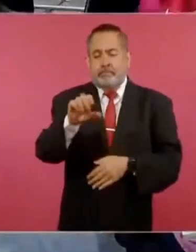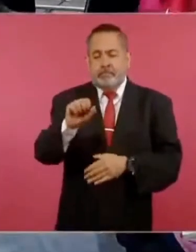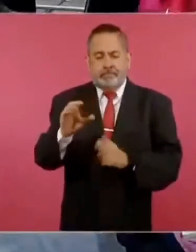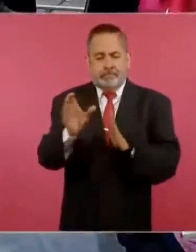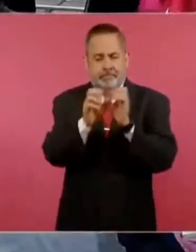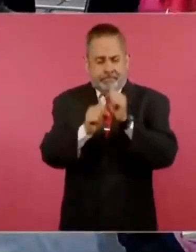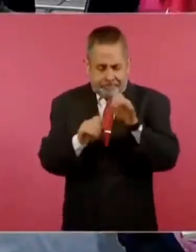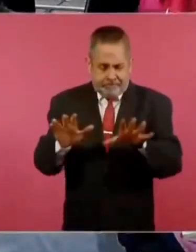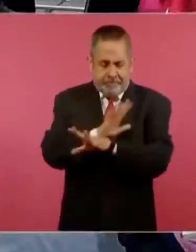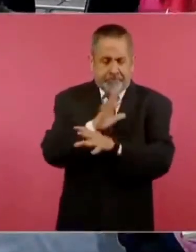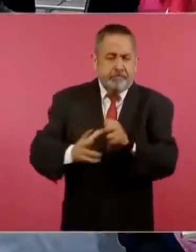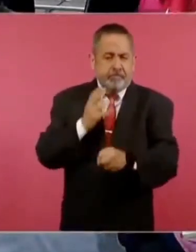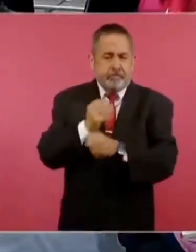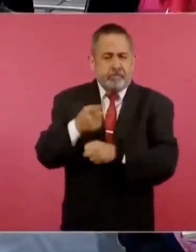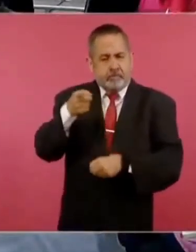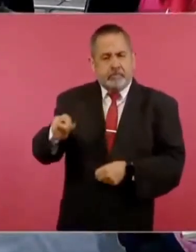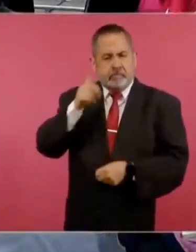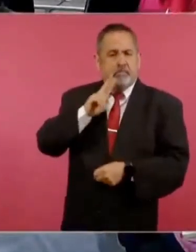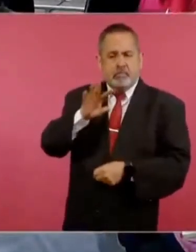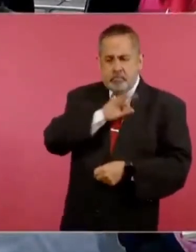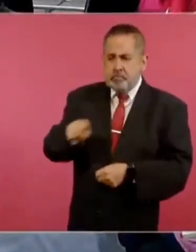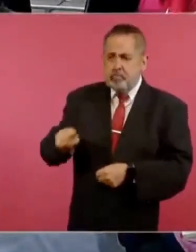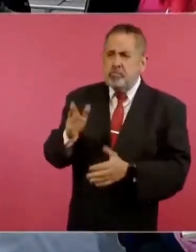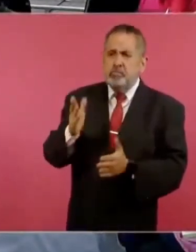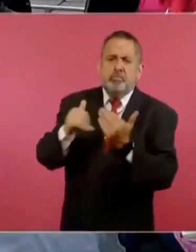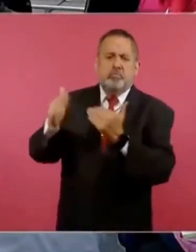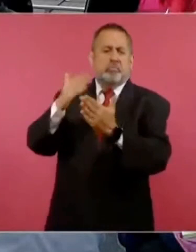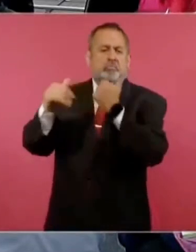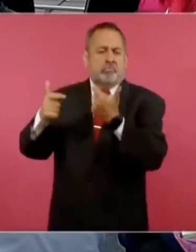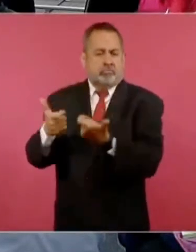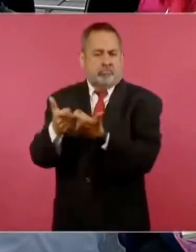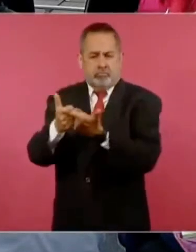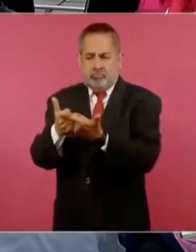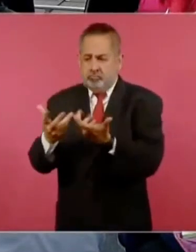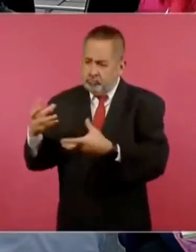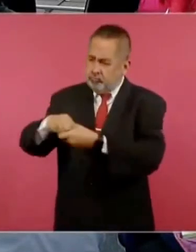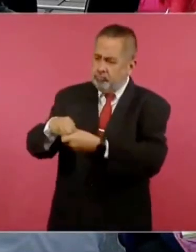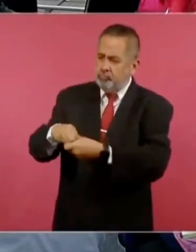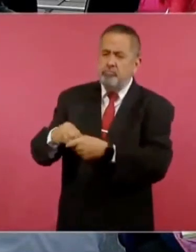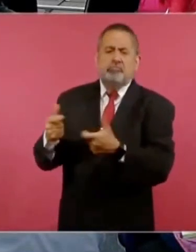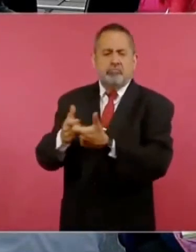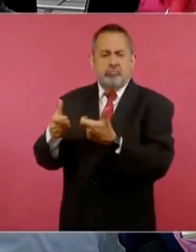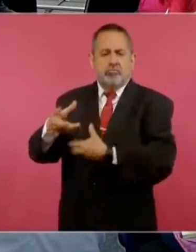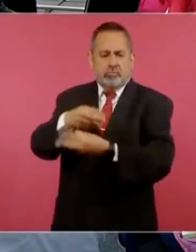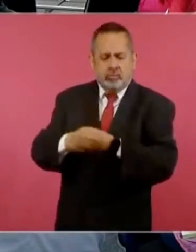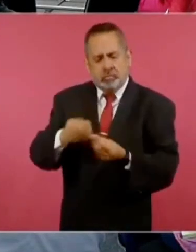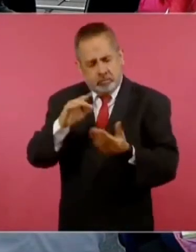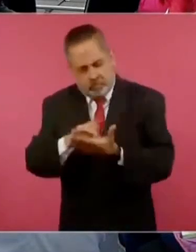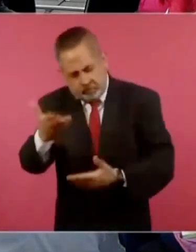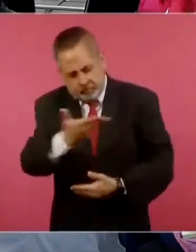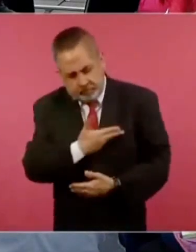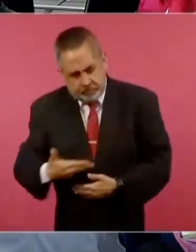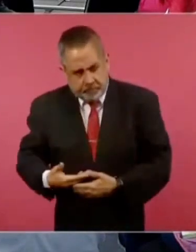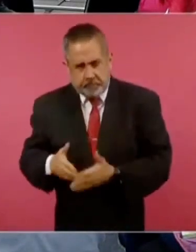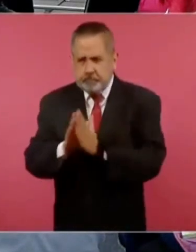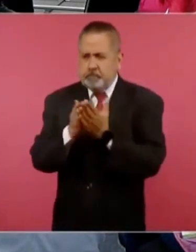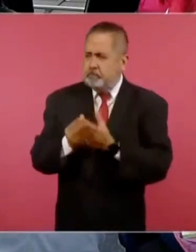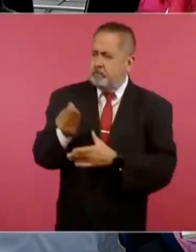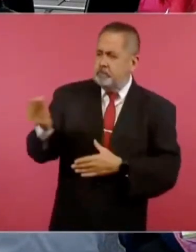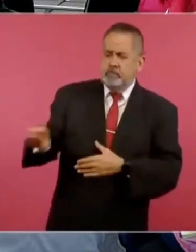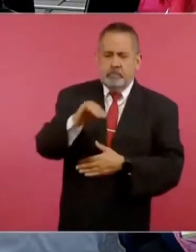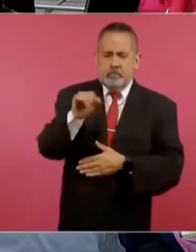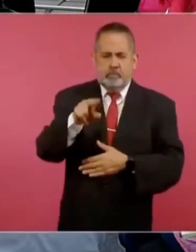constitucionales para que tengan más posibilidad de desarrollarse. Cooperativas forman cooperativas. Muchas gracias, señor presidente. Le entregaré el libro a Jesús